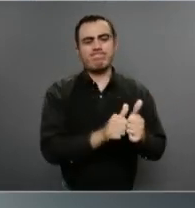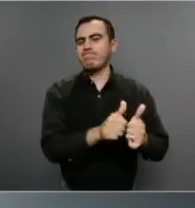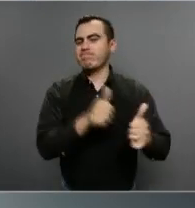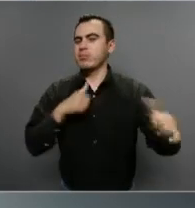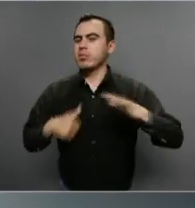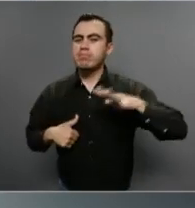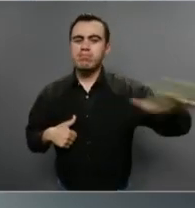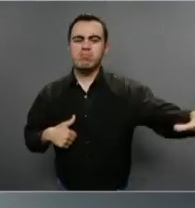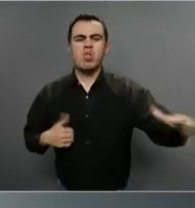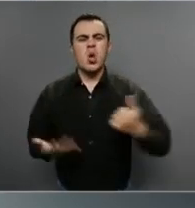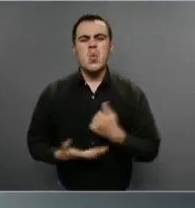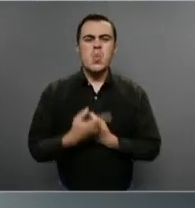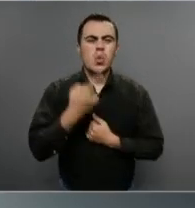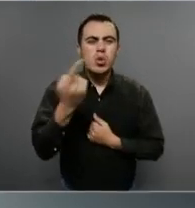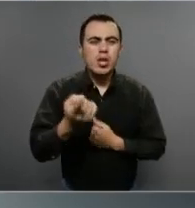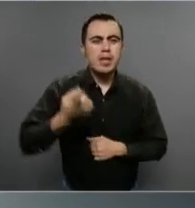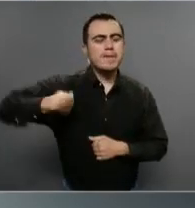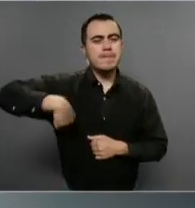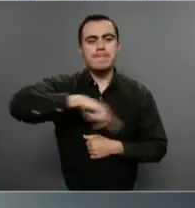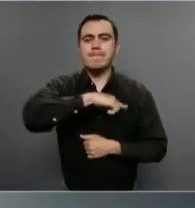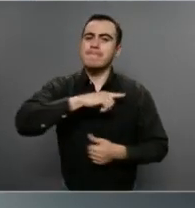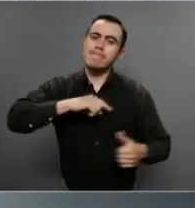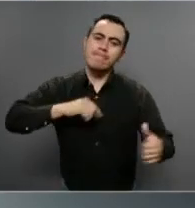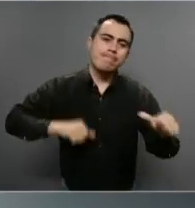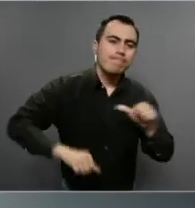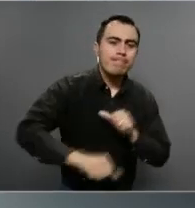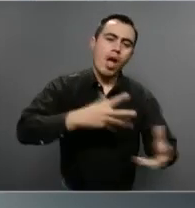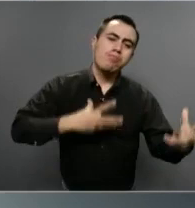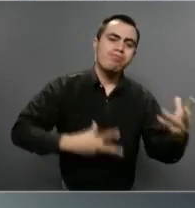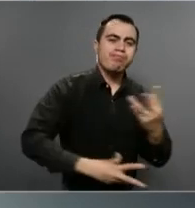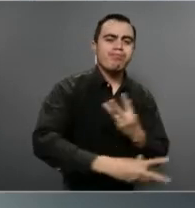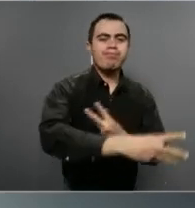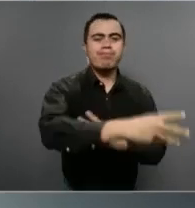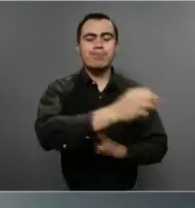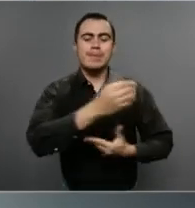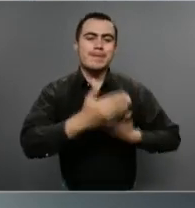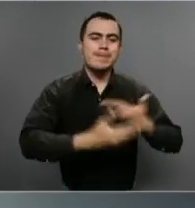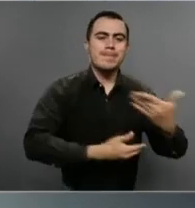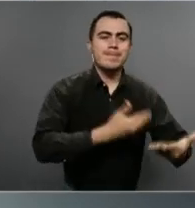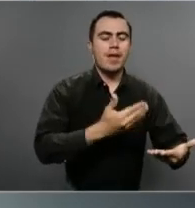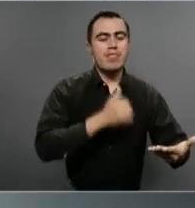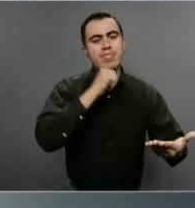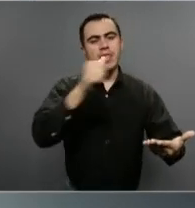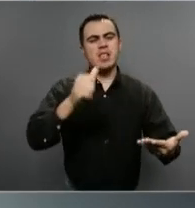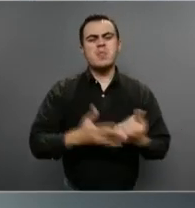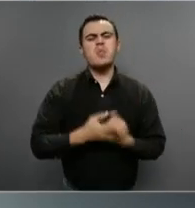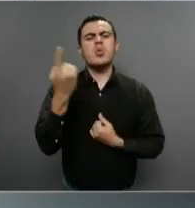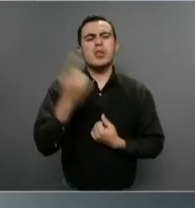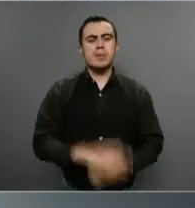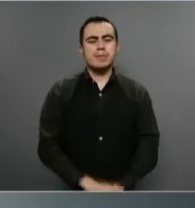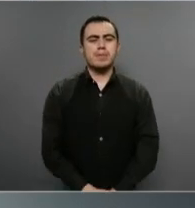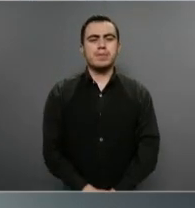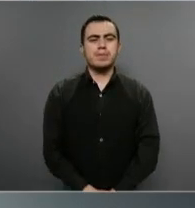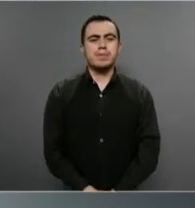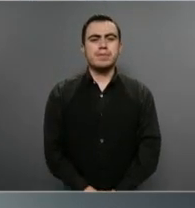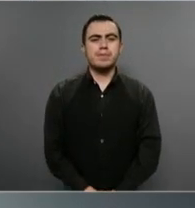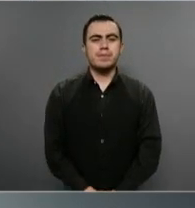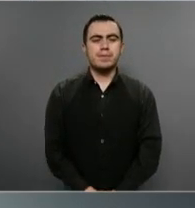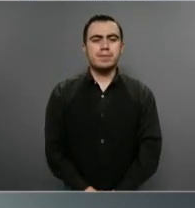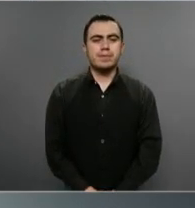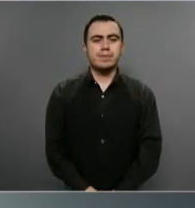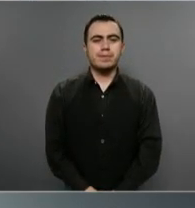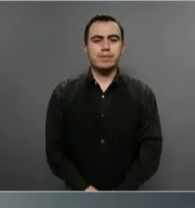no nos ponemos en los zapatos de estas personas y no nos solidarizamos? Fíjate que hay